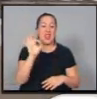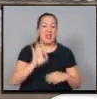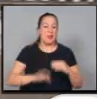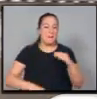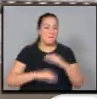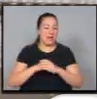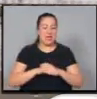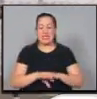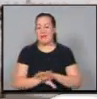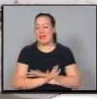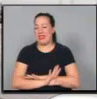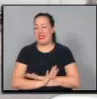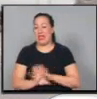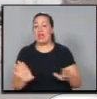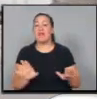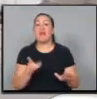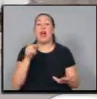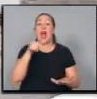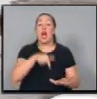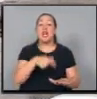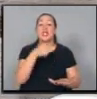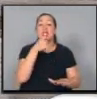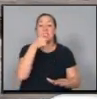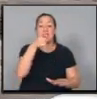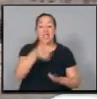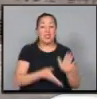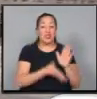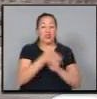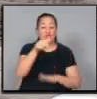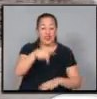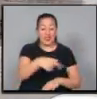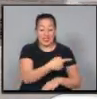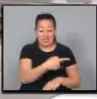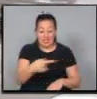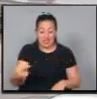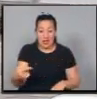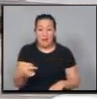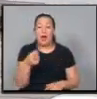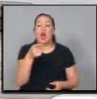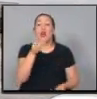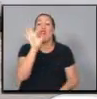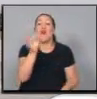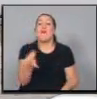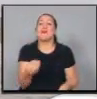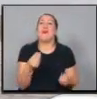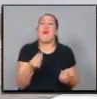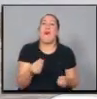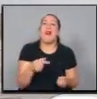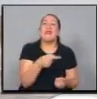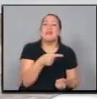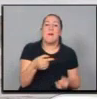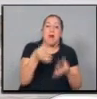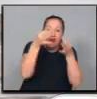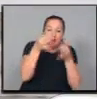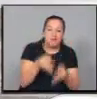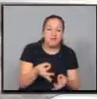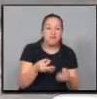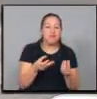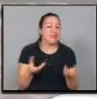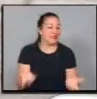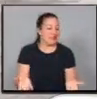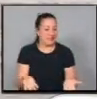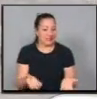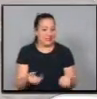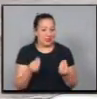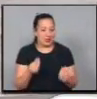fue tremendo. Ahora, si elegiste esta semana, ¿y cómo saber cuál es la semana correcta? Te quieren